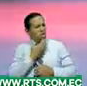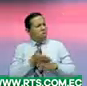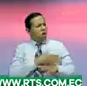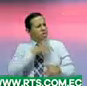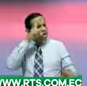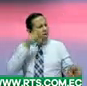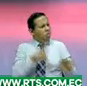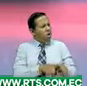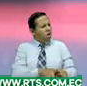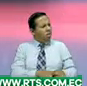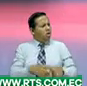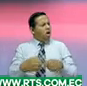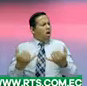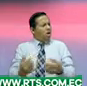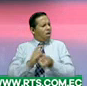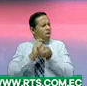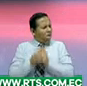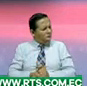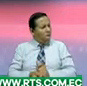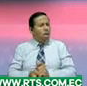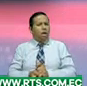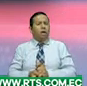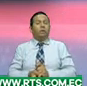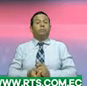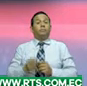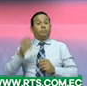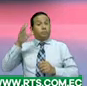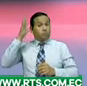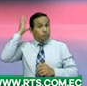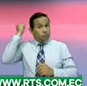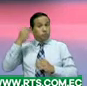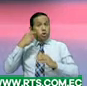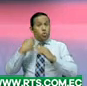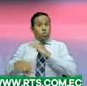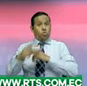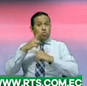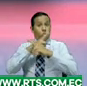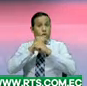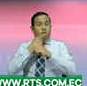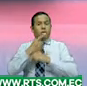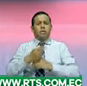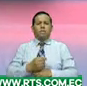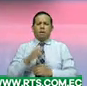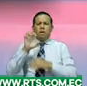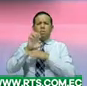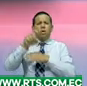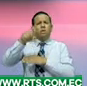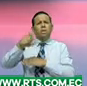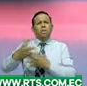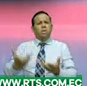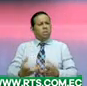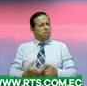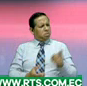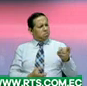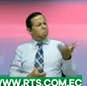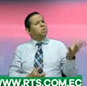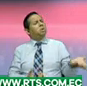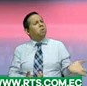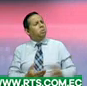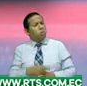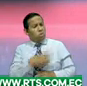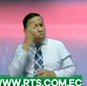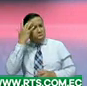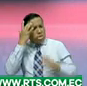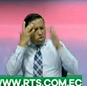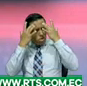expuso lo siguiente. El Ecuador necesita un presidente de palabra, transparente. ¿Acaso tiene usted pánico que al abrir las ánforas se demuestre el